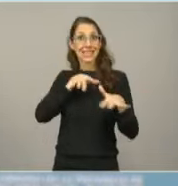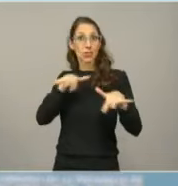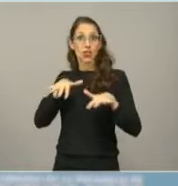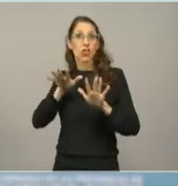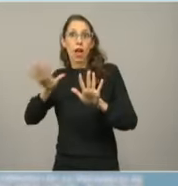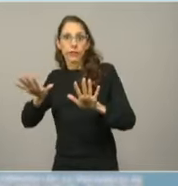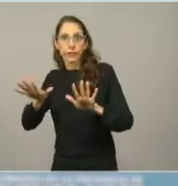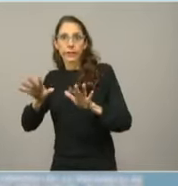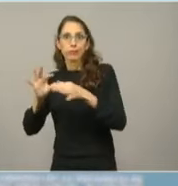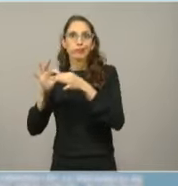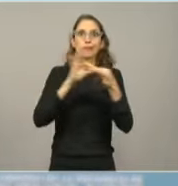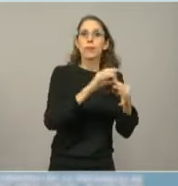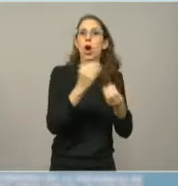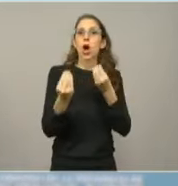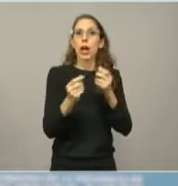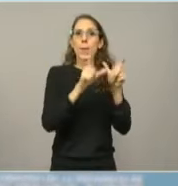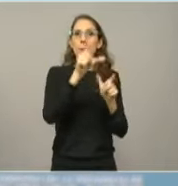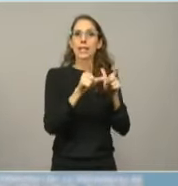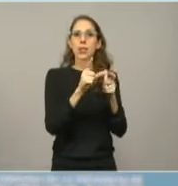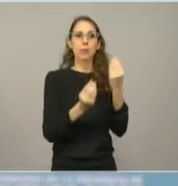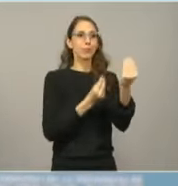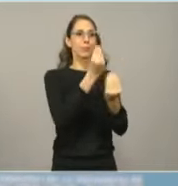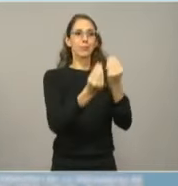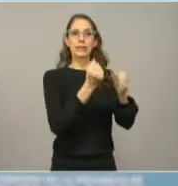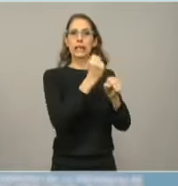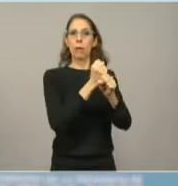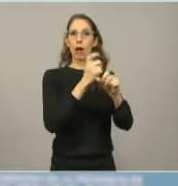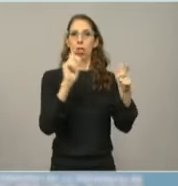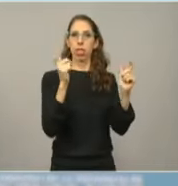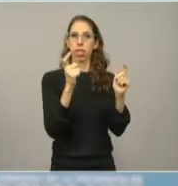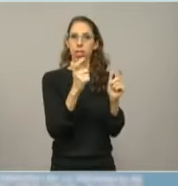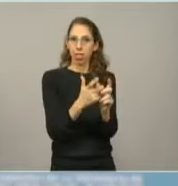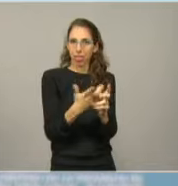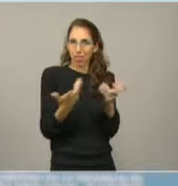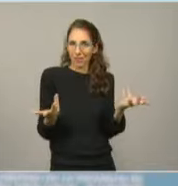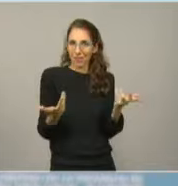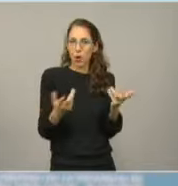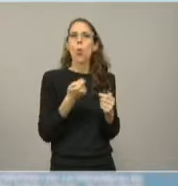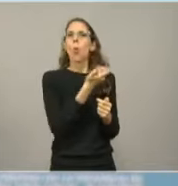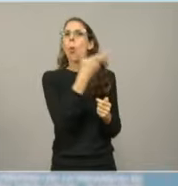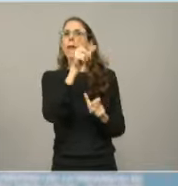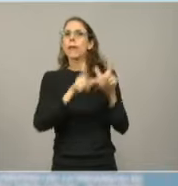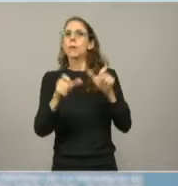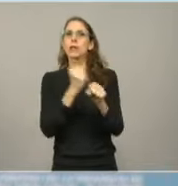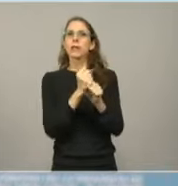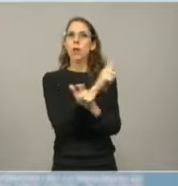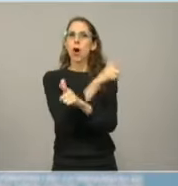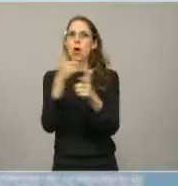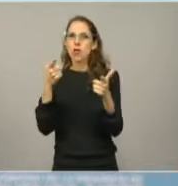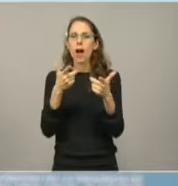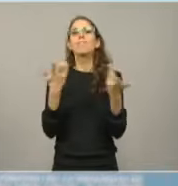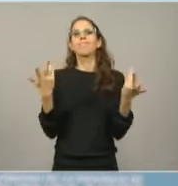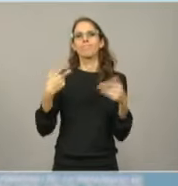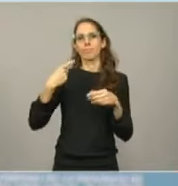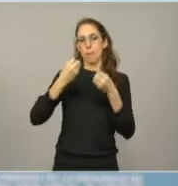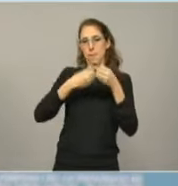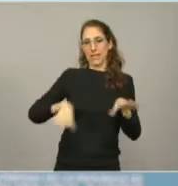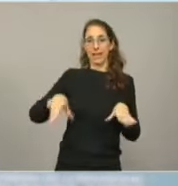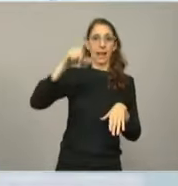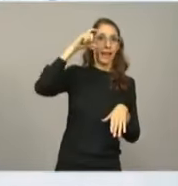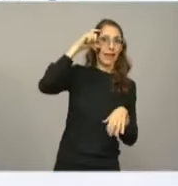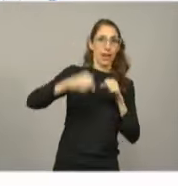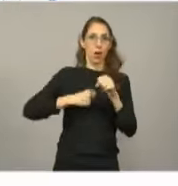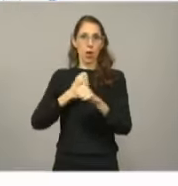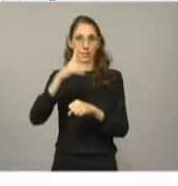el empleo los datos de desempleo que conocemos son del primer trimestre en el primer trimestre ya hubo un